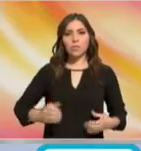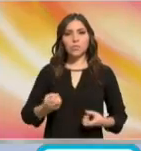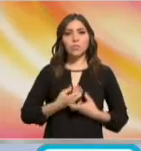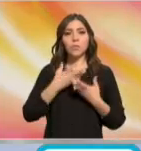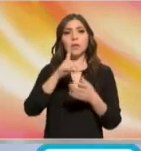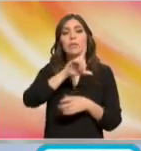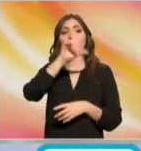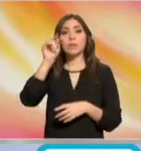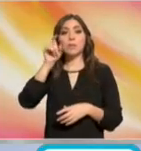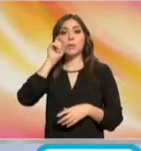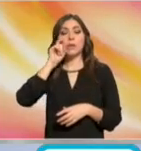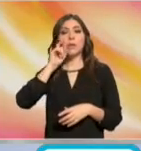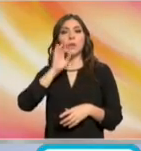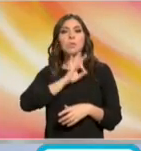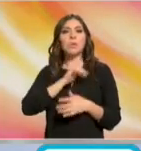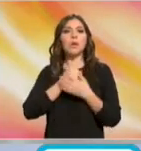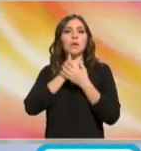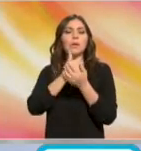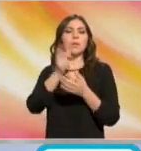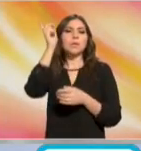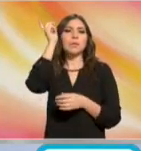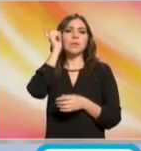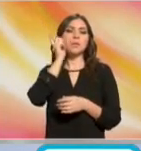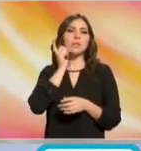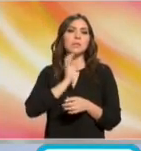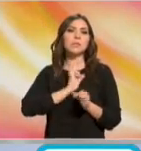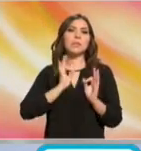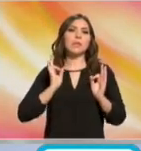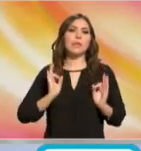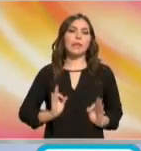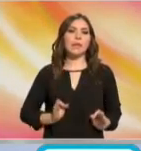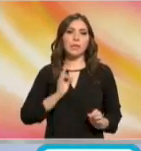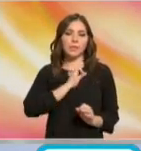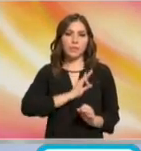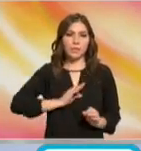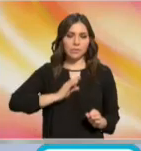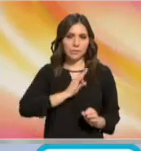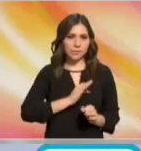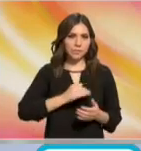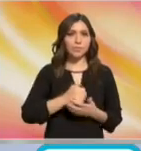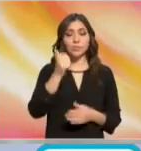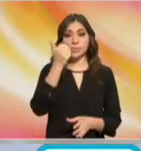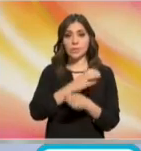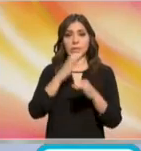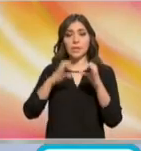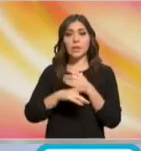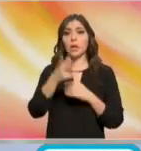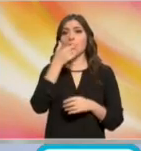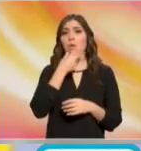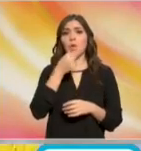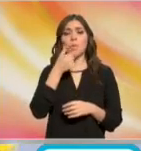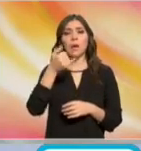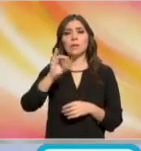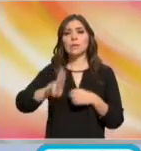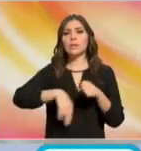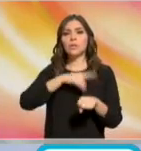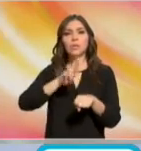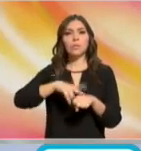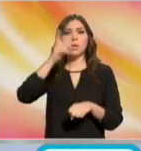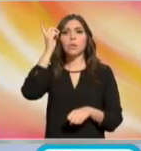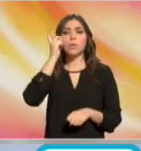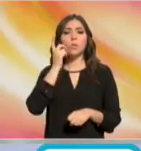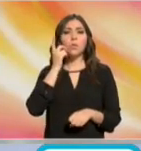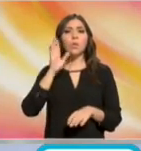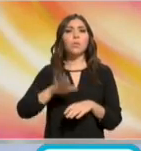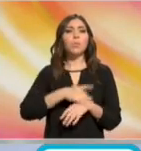rica relación sexual, evidentemente te hacen dormir tranquilo y feliz. Y señoras, ojo, los hombres se duermen, eso es natural,